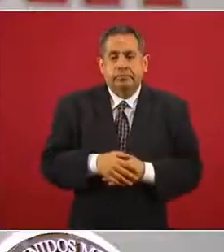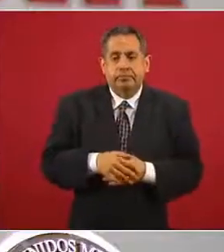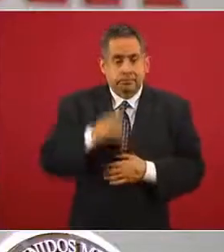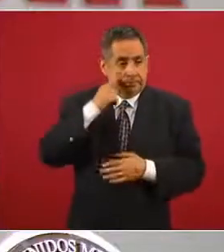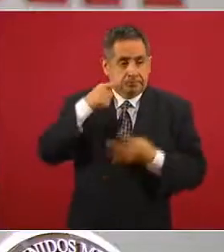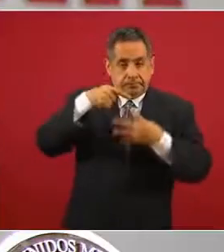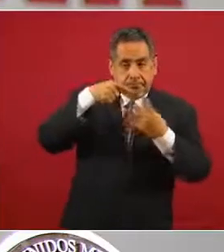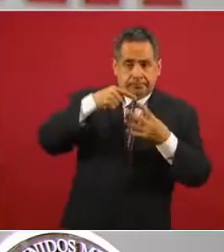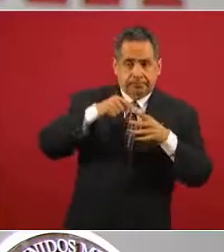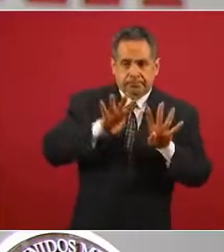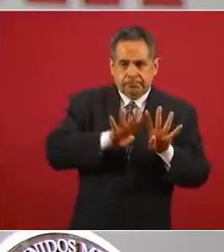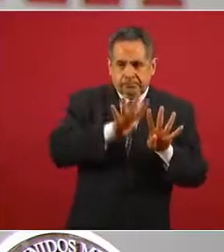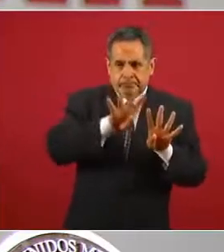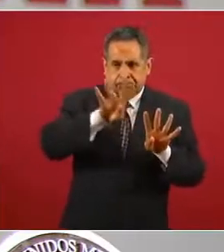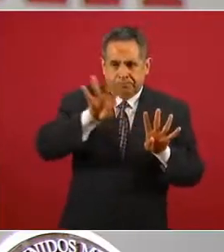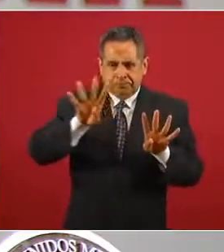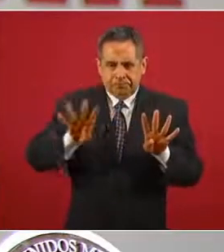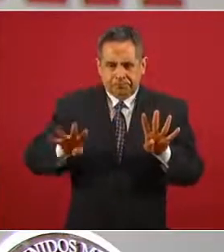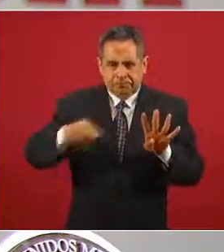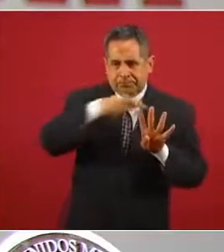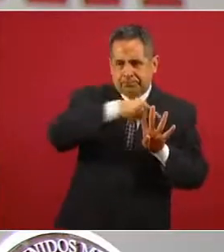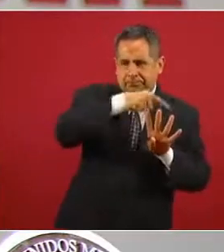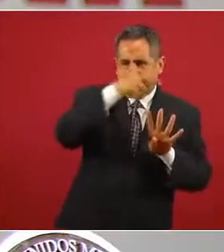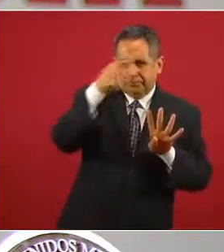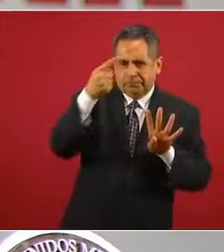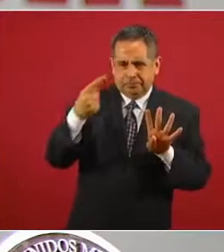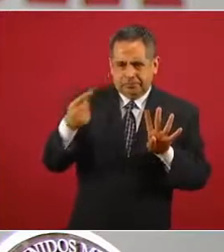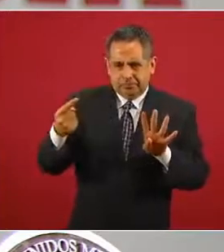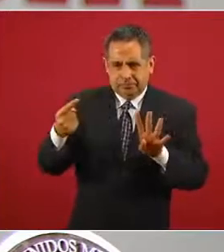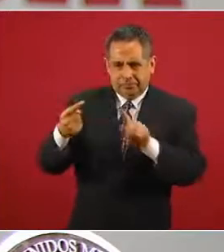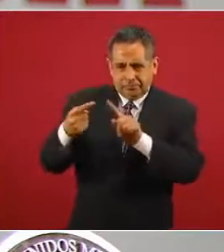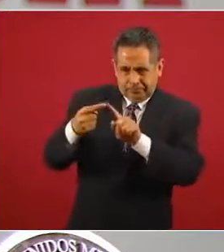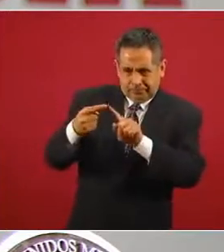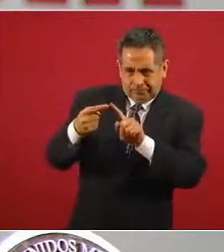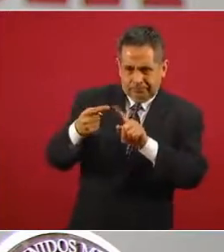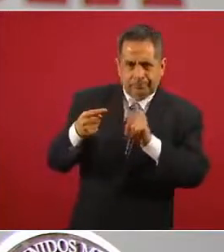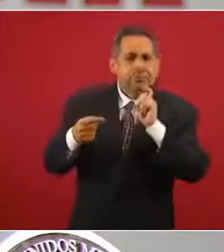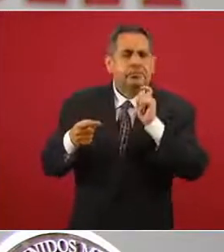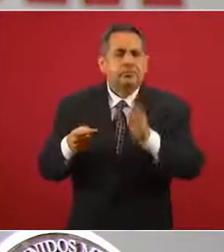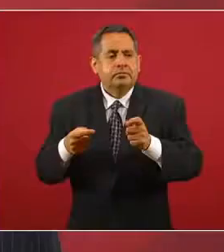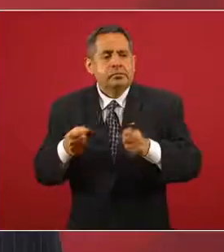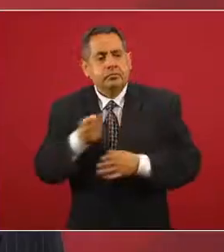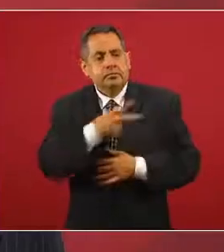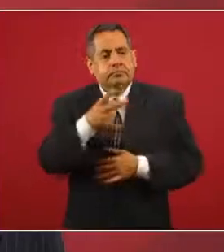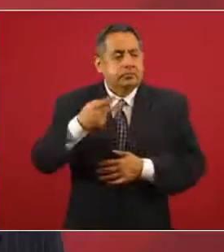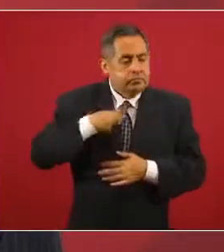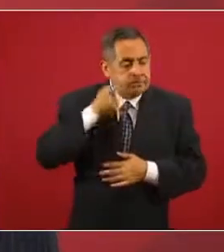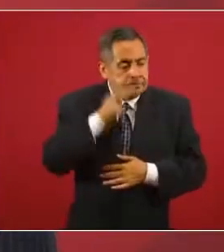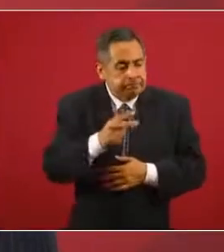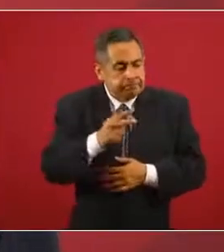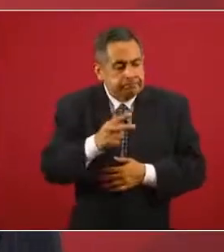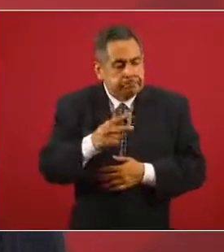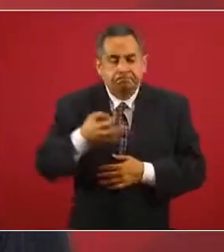gráfica que representa el porcentaje de personas cuya muestra resulta positiva al virus